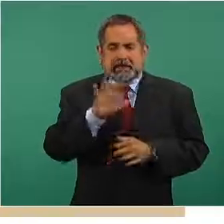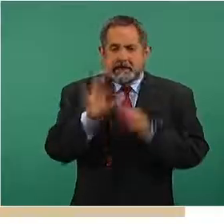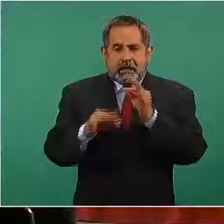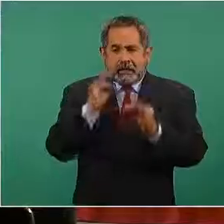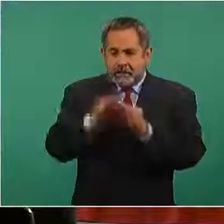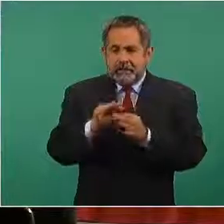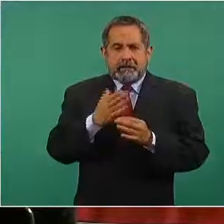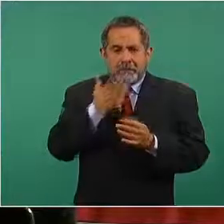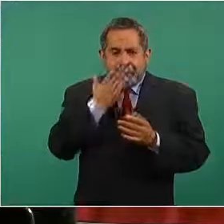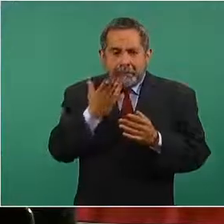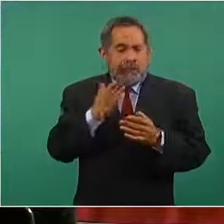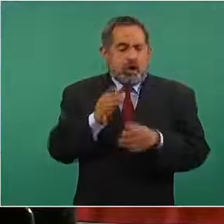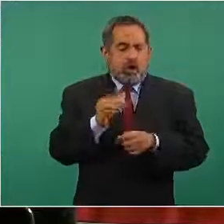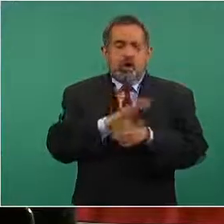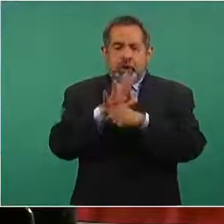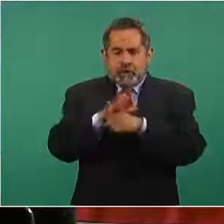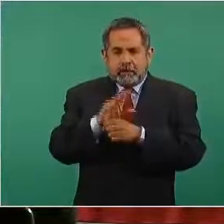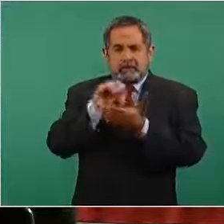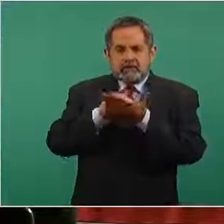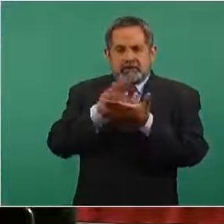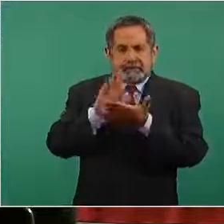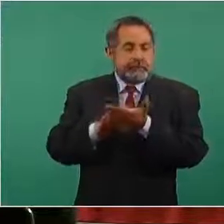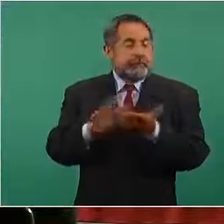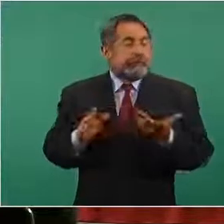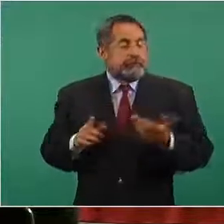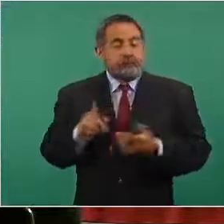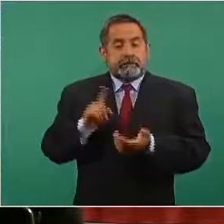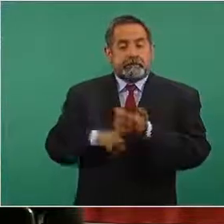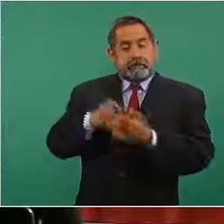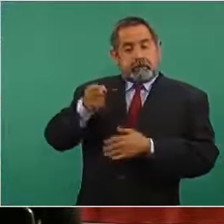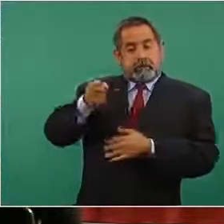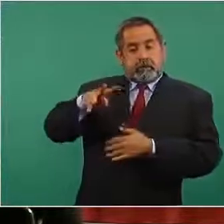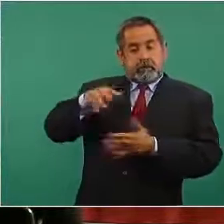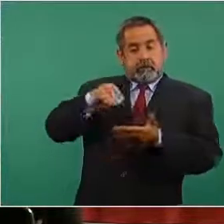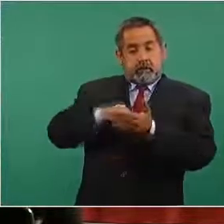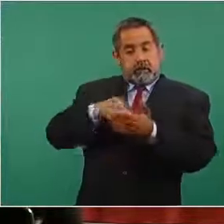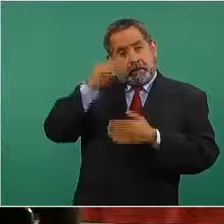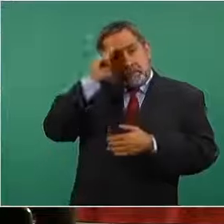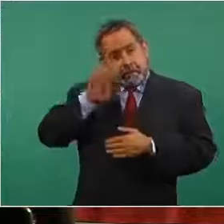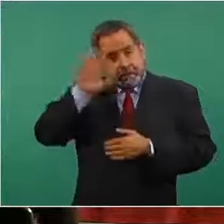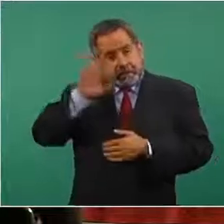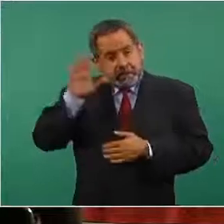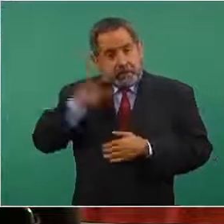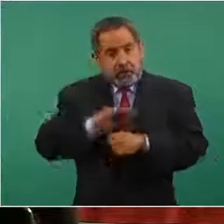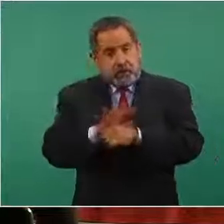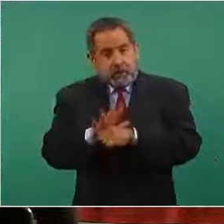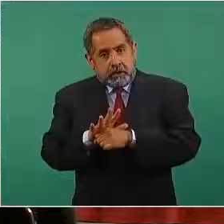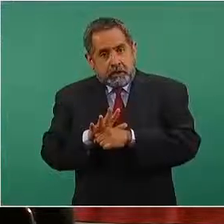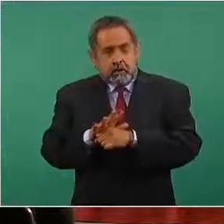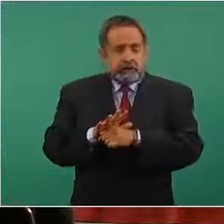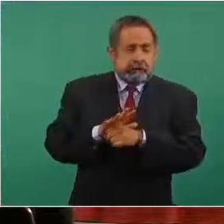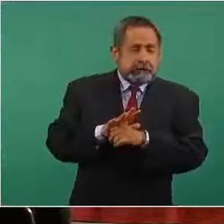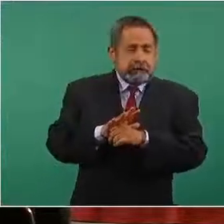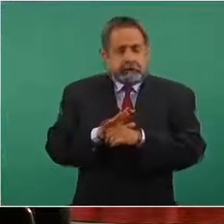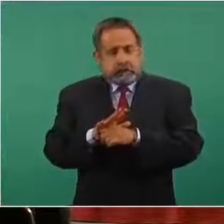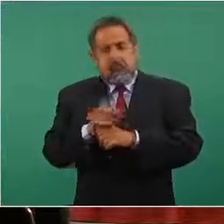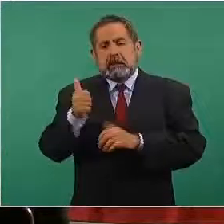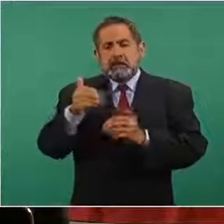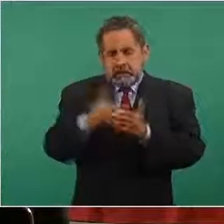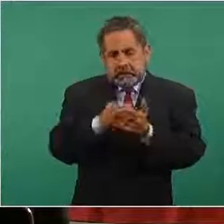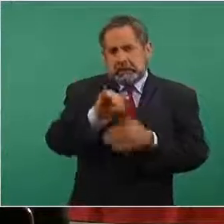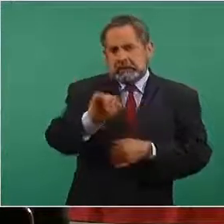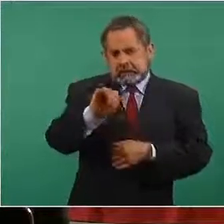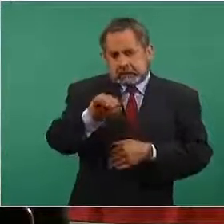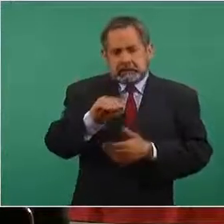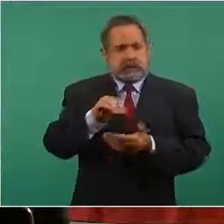como COVID. Esto quiere decir que de las 19,000 de estas que se tenían pensadas que era COVID, cerca de 6,000 fueron COVID o